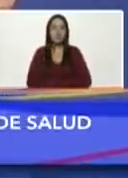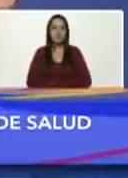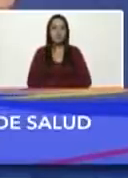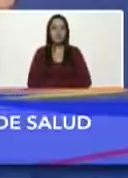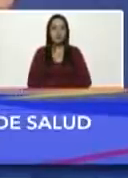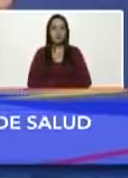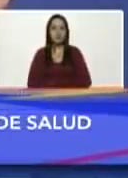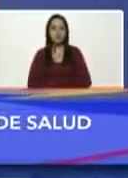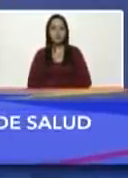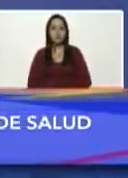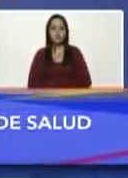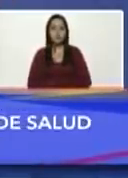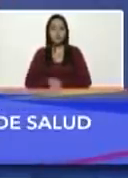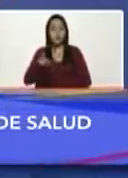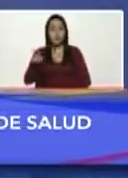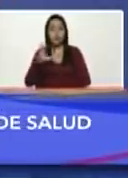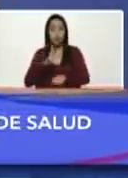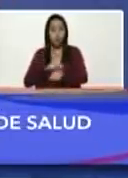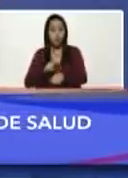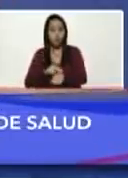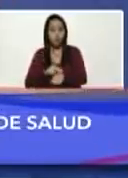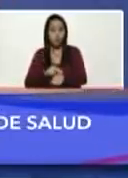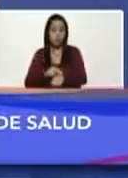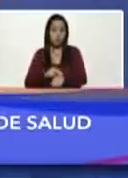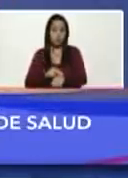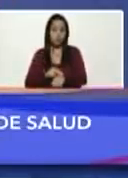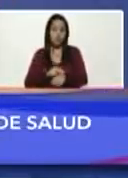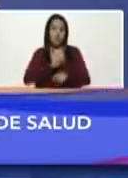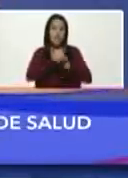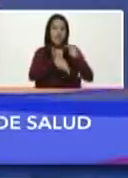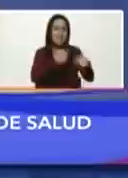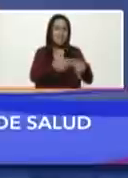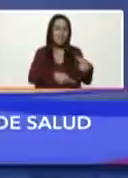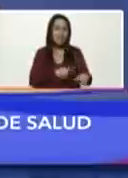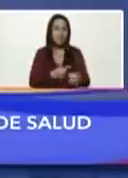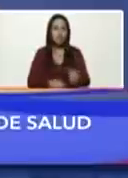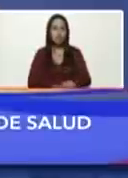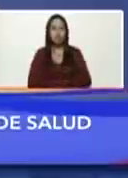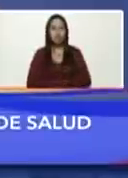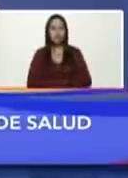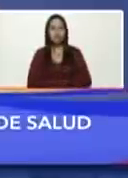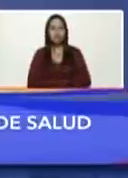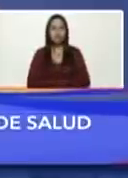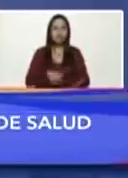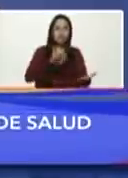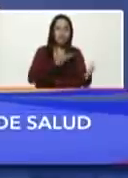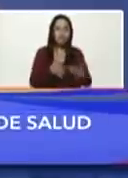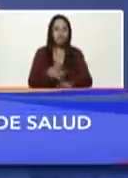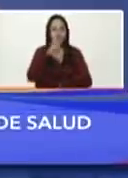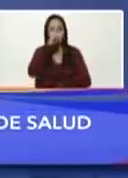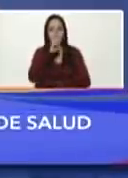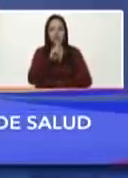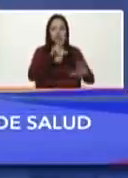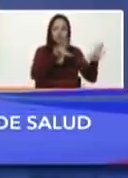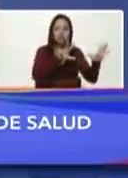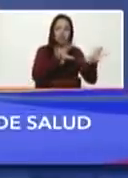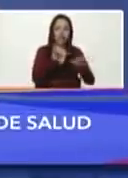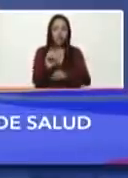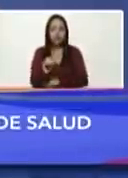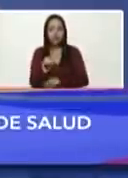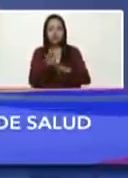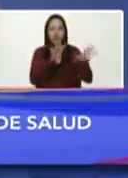El doctor Carlos Alvarado es de la generación final de los 80, principios de los 90. Ustedes no habían